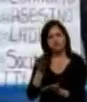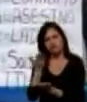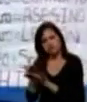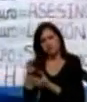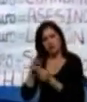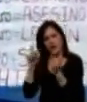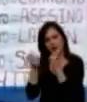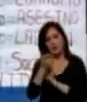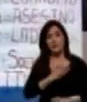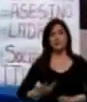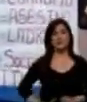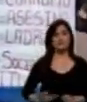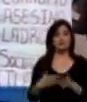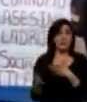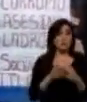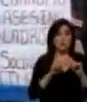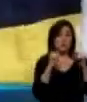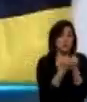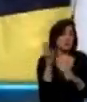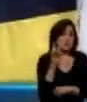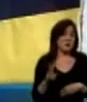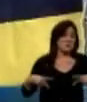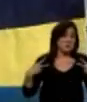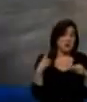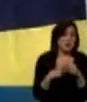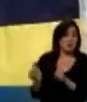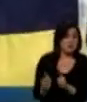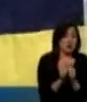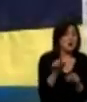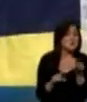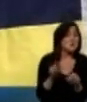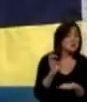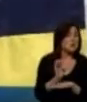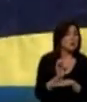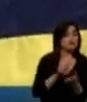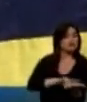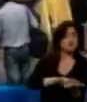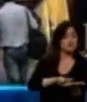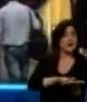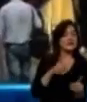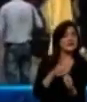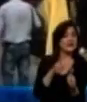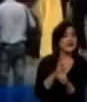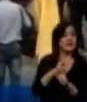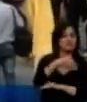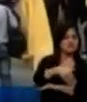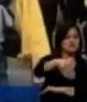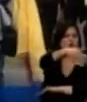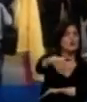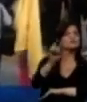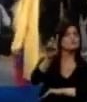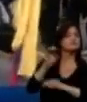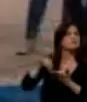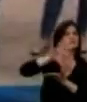ceremonia. Un grupo de venezolanos residentes en Quito, acompañados por algunos ecuatorianos, se congregó a dos cuadras de la asamblea para